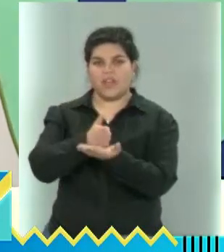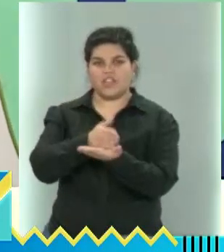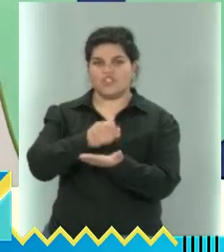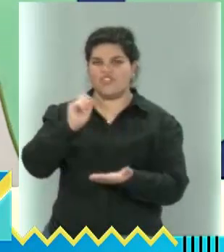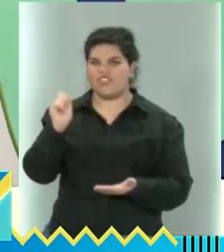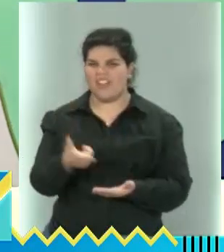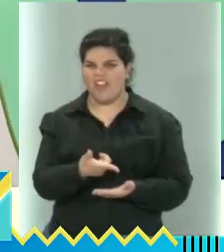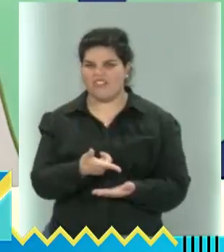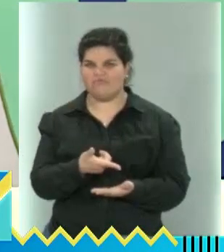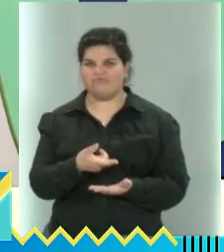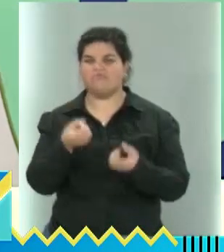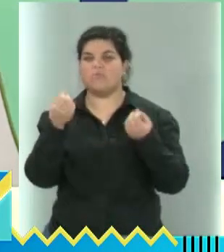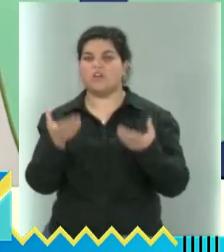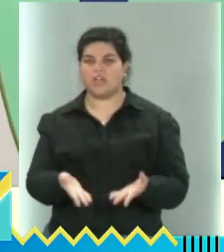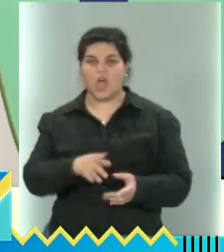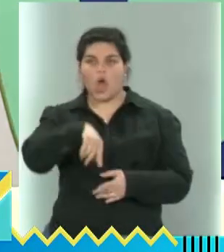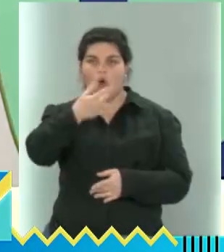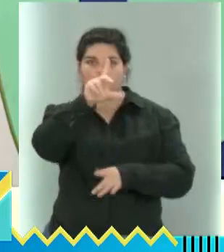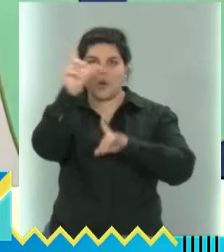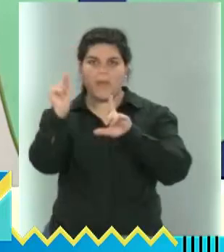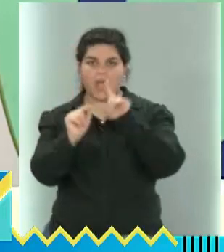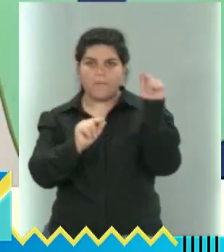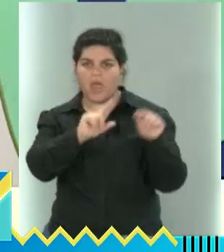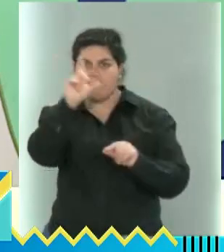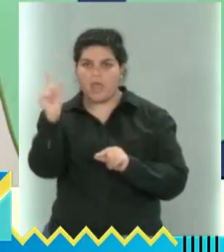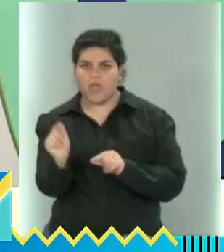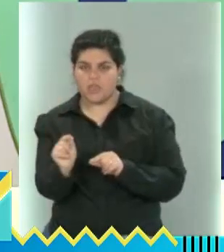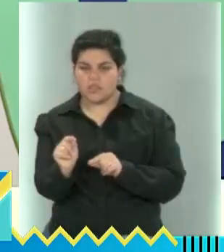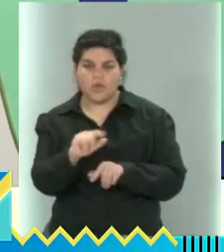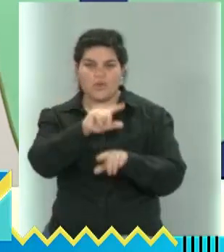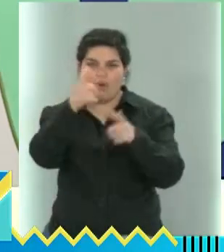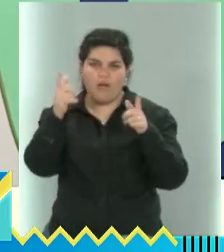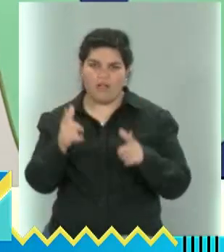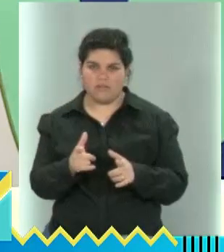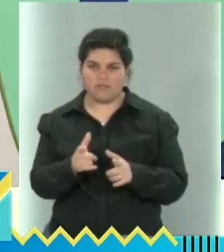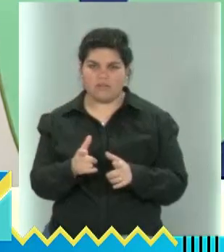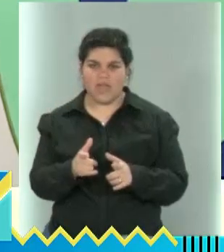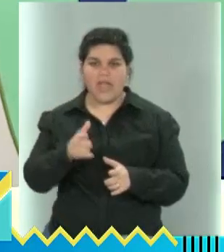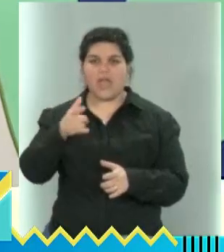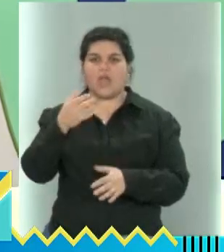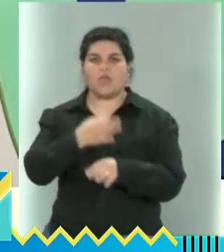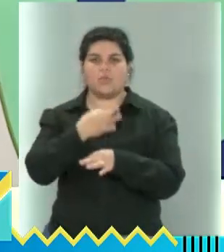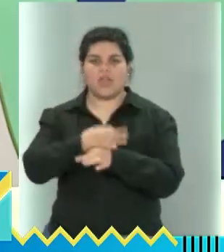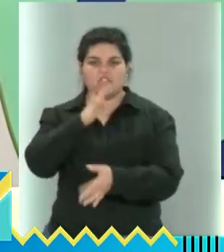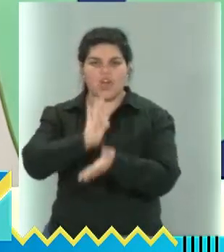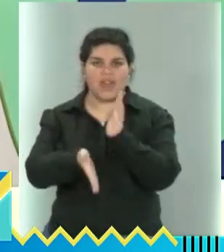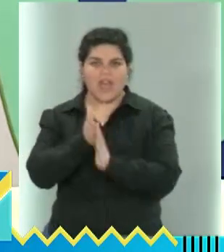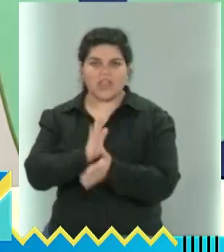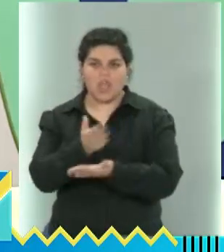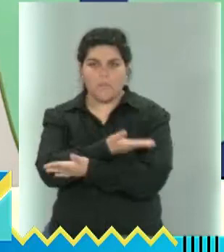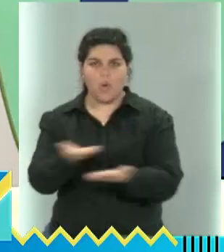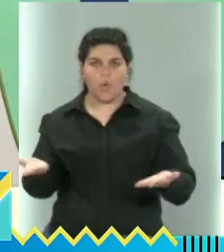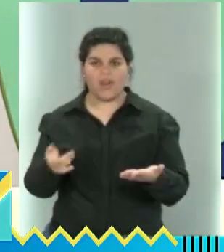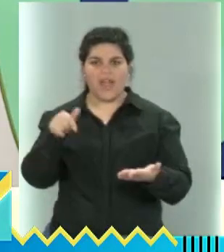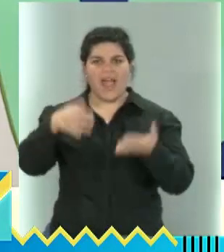porque no en muchos países realmente se puede decir que la educación gratuita y pública es una educación de